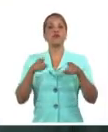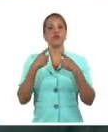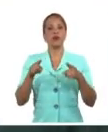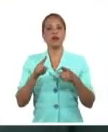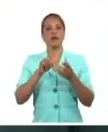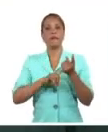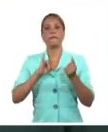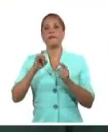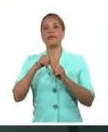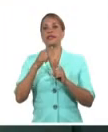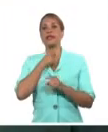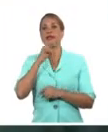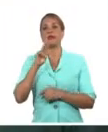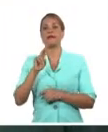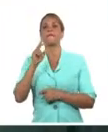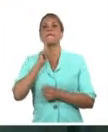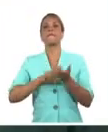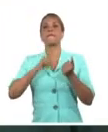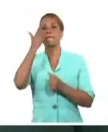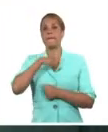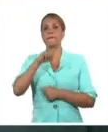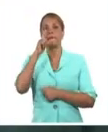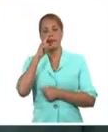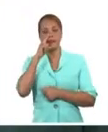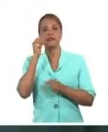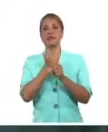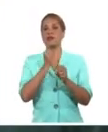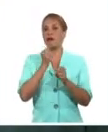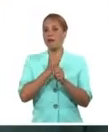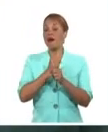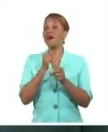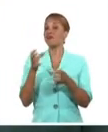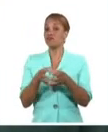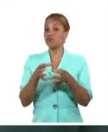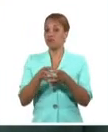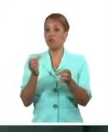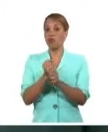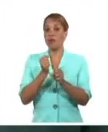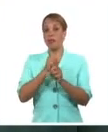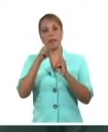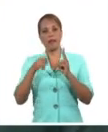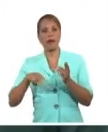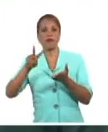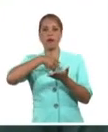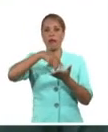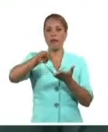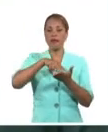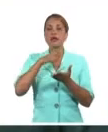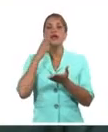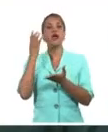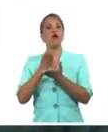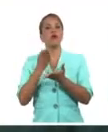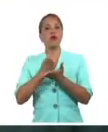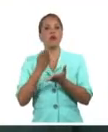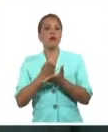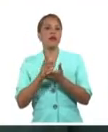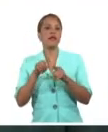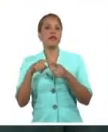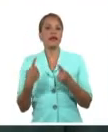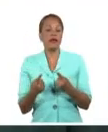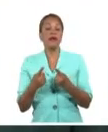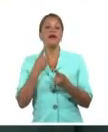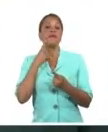Pan trabaja precisamente eso, la música, el teatro mezclado ahí a la danza. Y nada, creo que es una escuela de